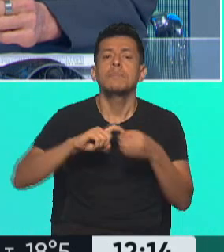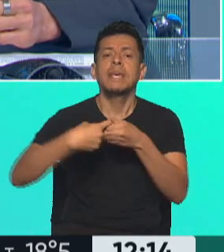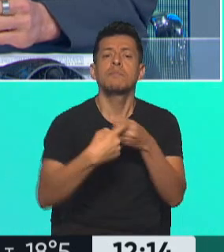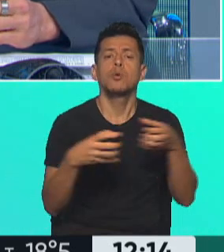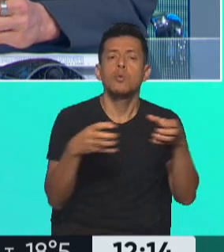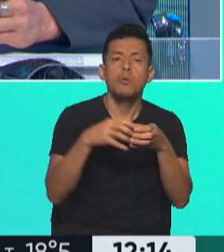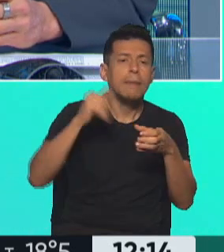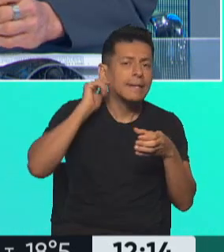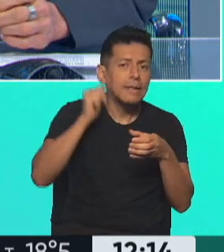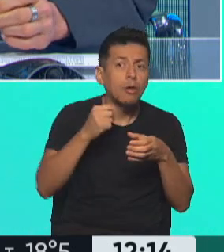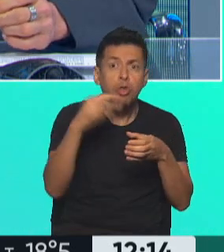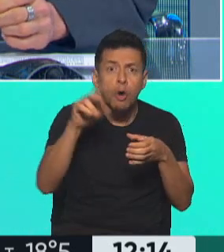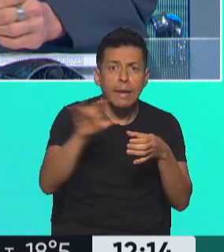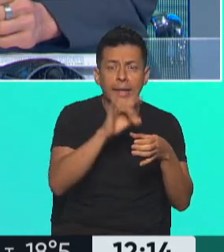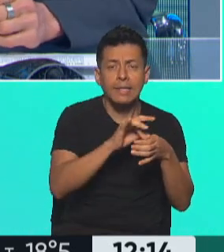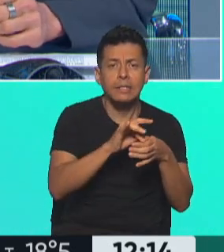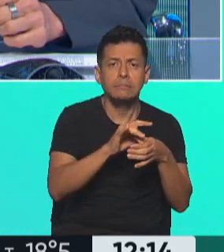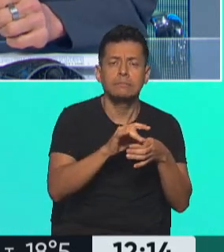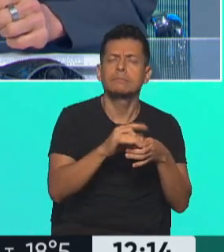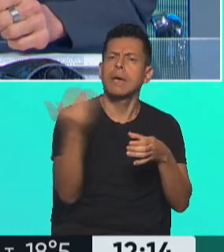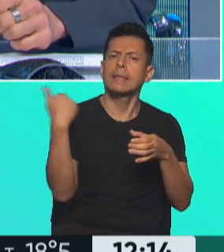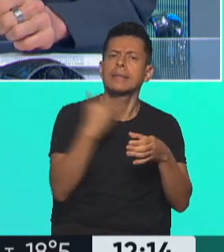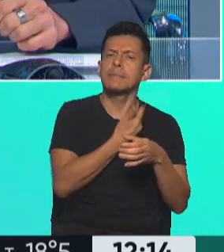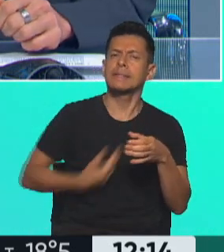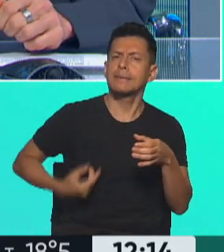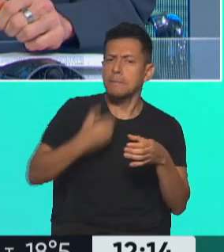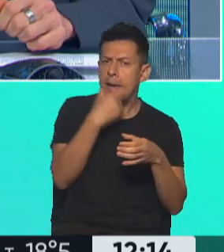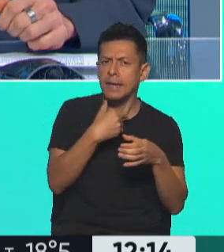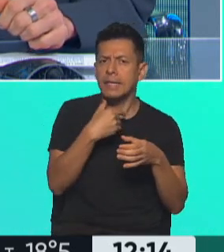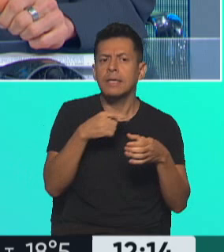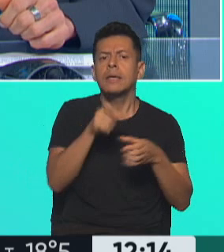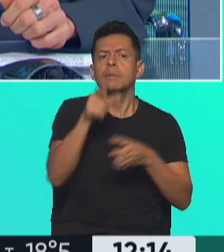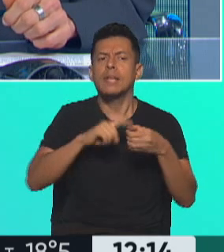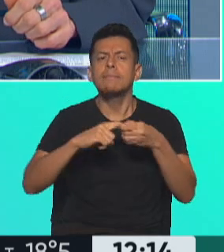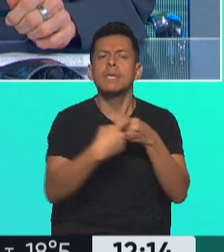analiza la cantidad de magistrados que se designaron durante el macrismo, se da cuenta que se